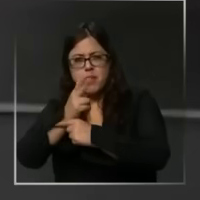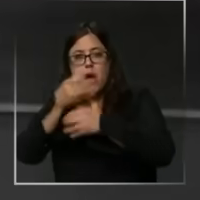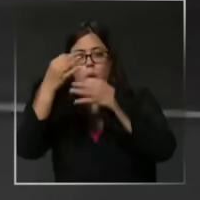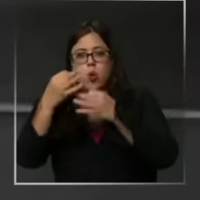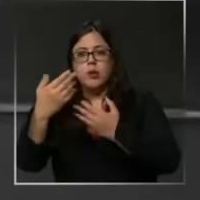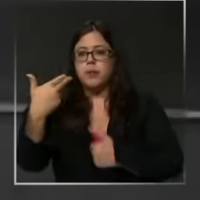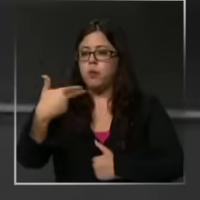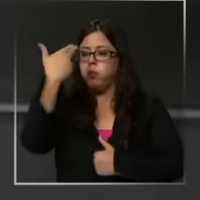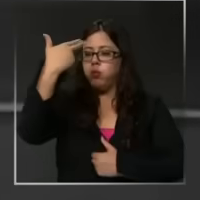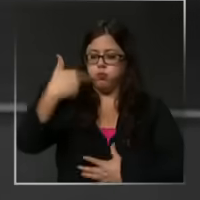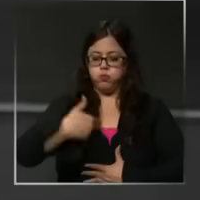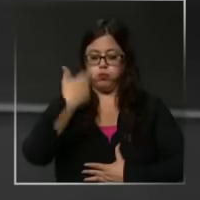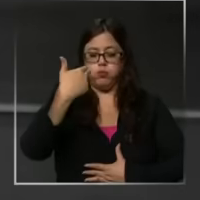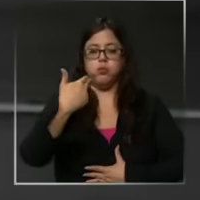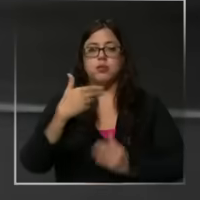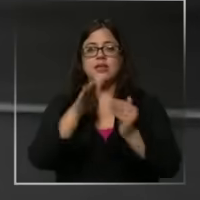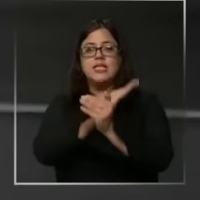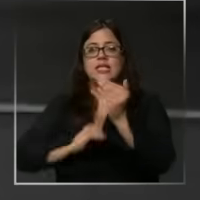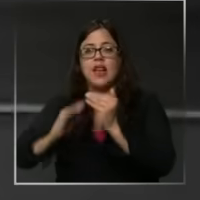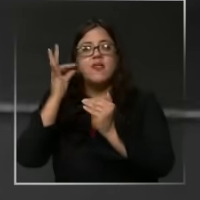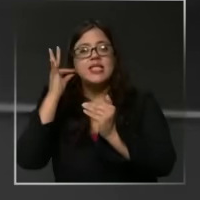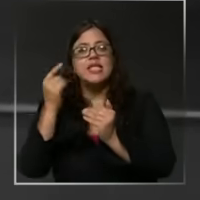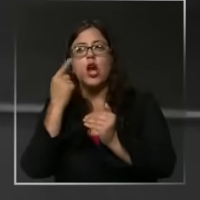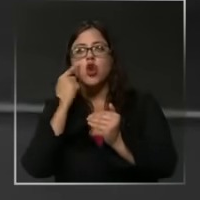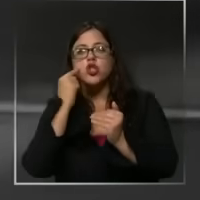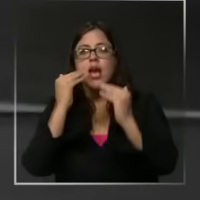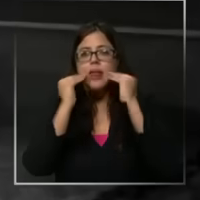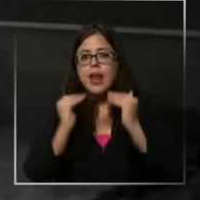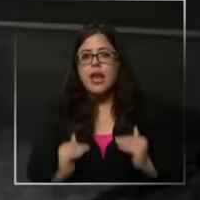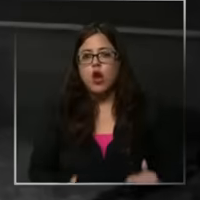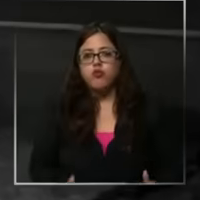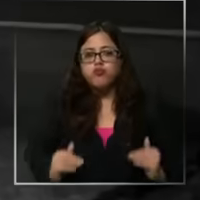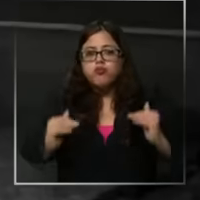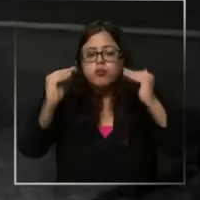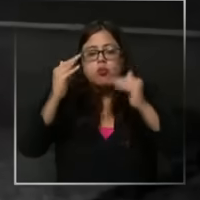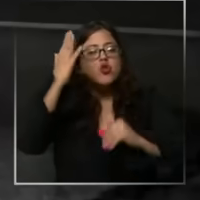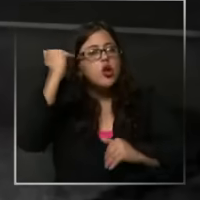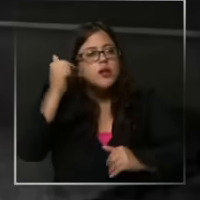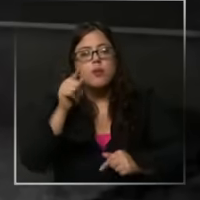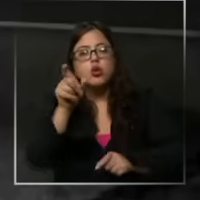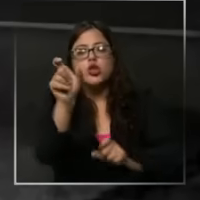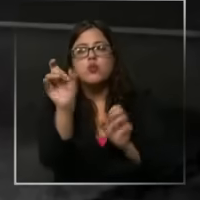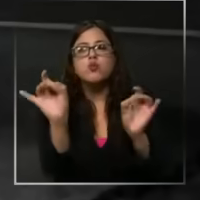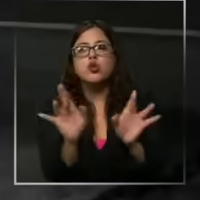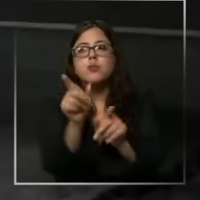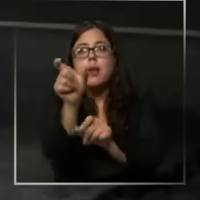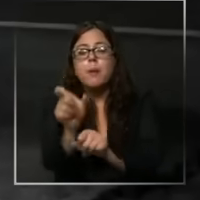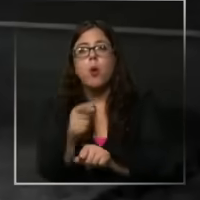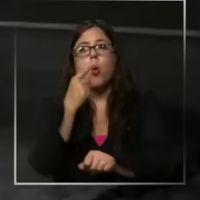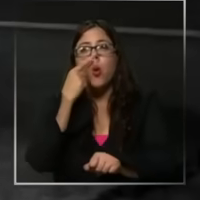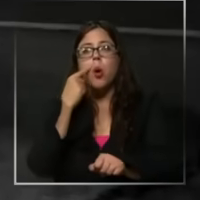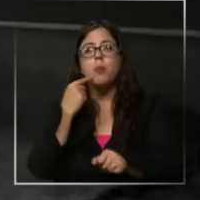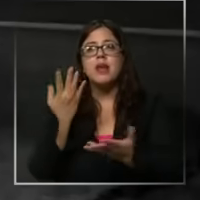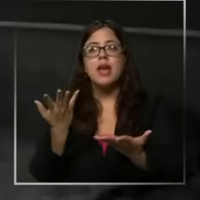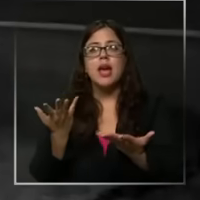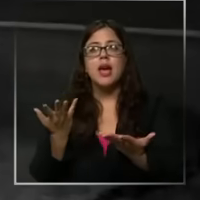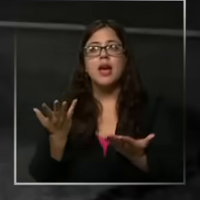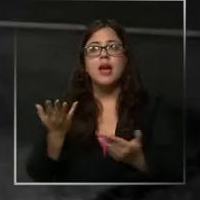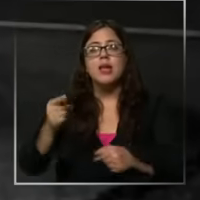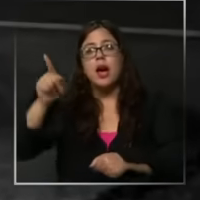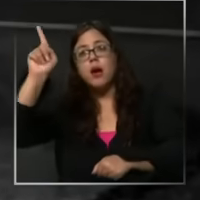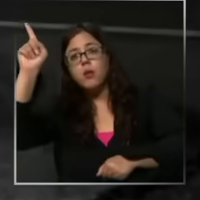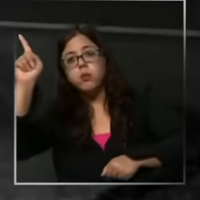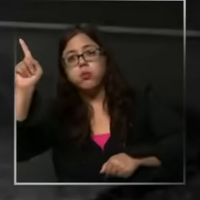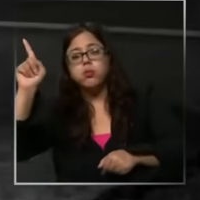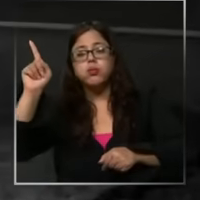dieron en el rostro y tórax de su vecina y conocida de infancia. No sabemos si el sujeto efectivamente toma un vehículo haciendo deo o